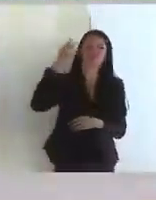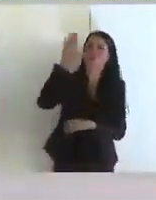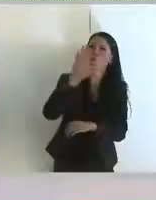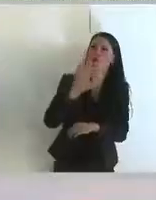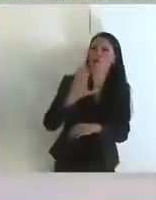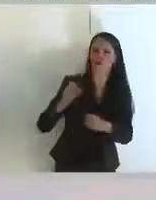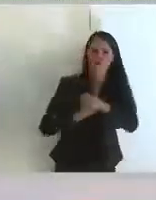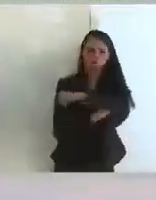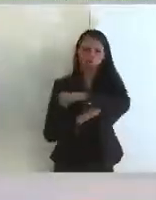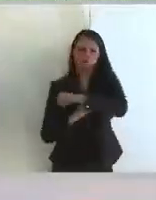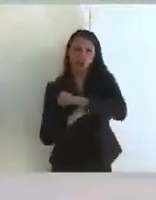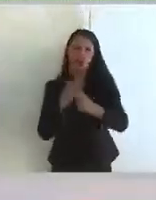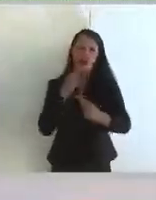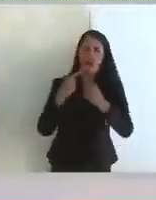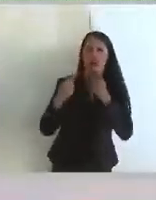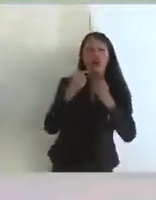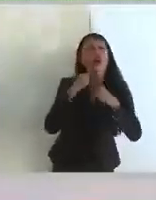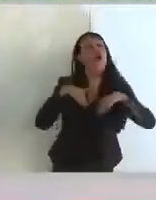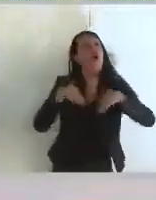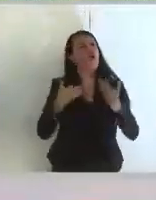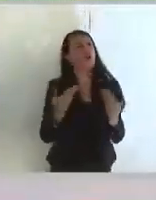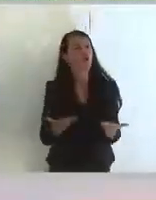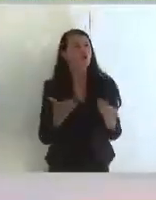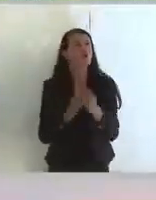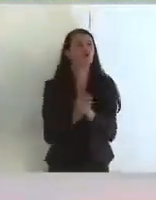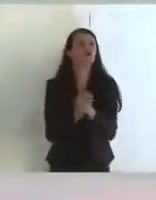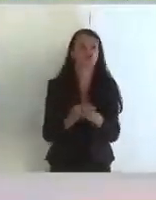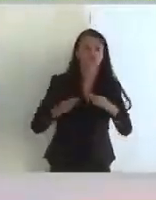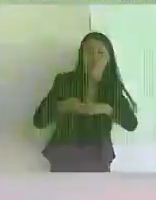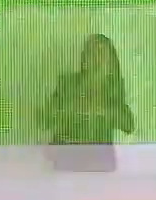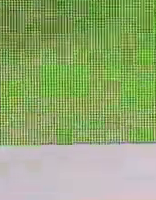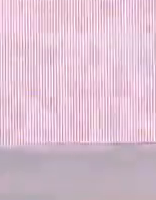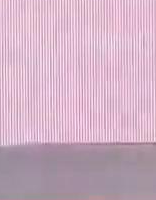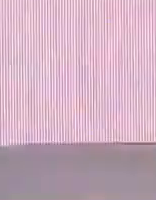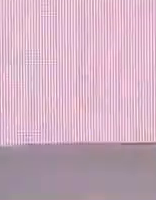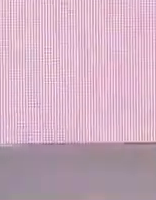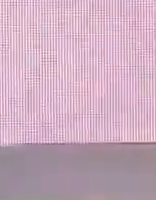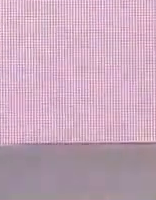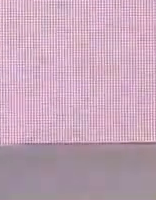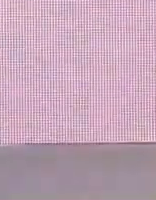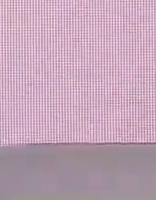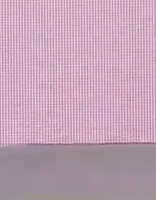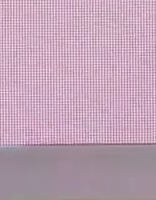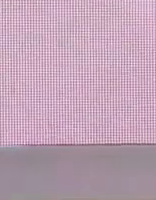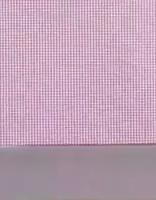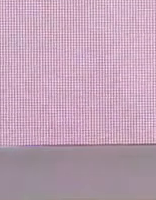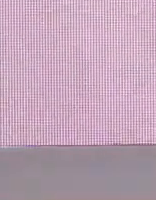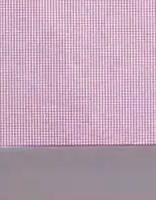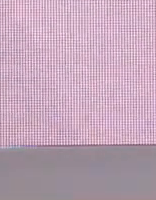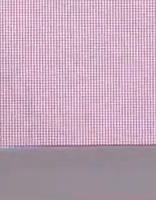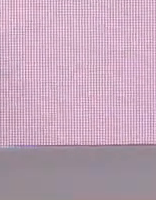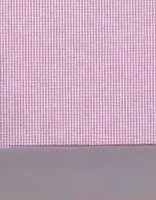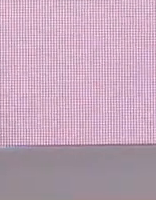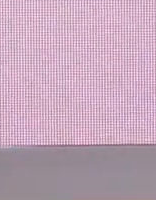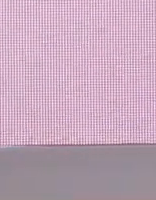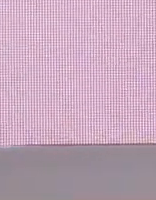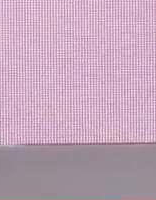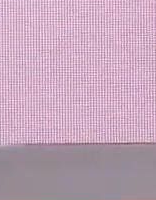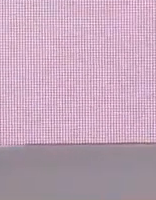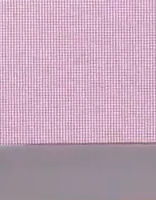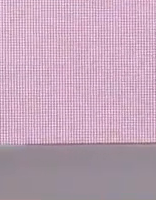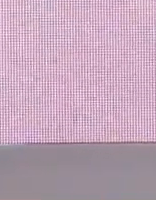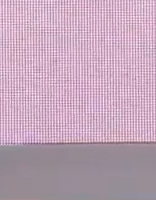la capacidad dialogante? ¿Cómo podemos abordar los conflictos sociales a través del acercamiento con